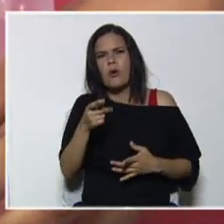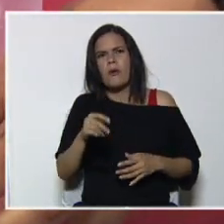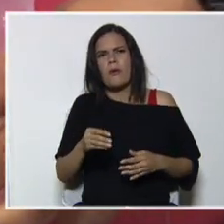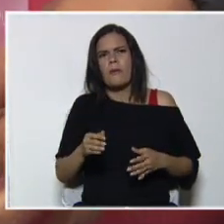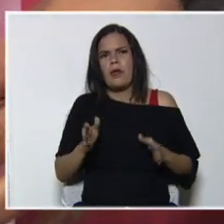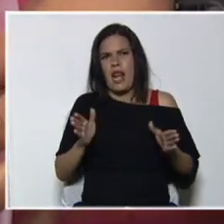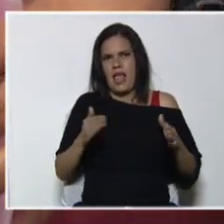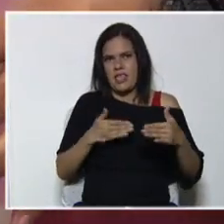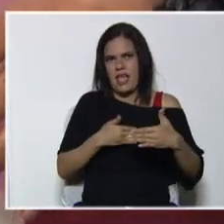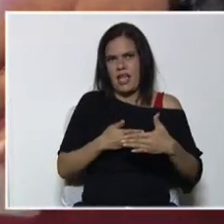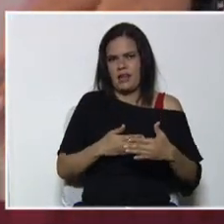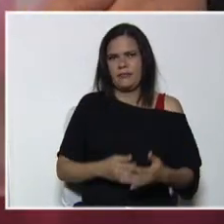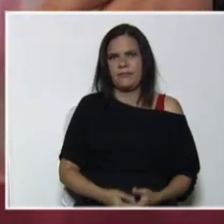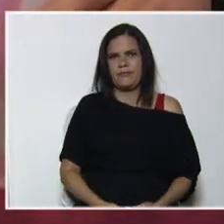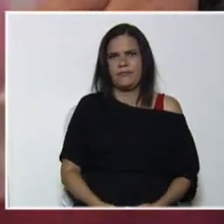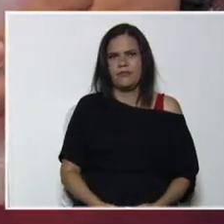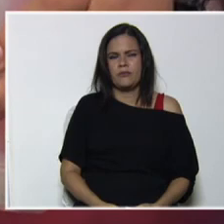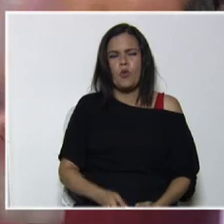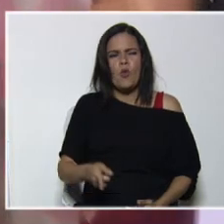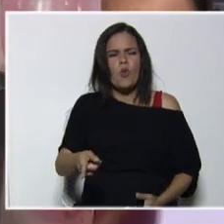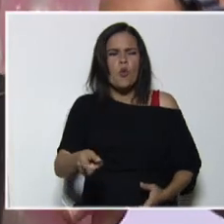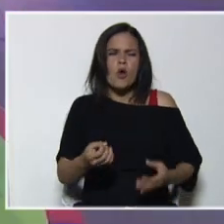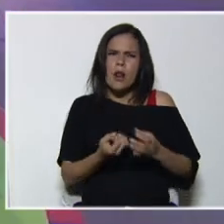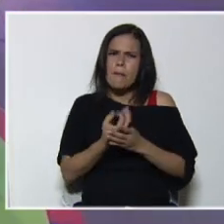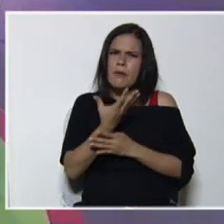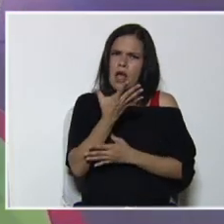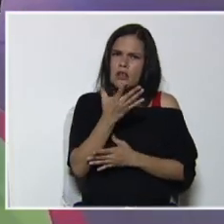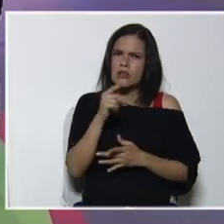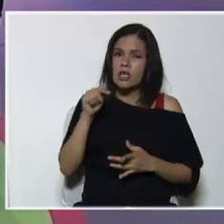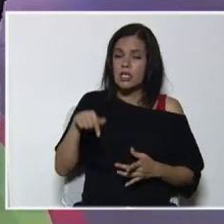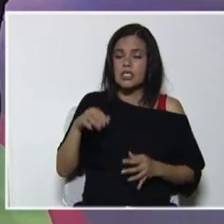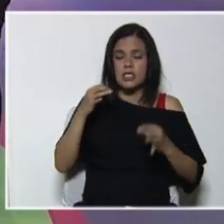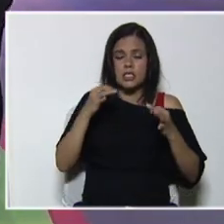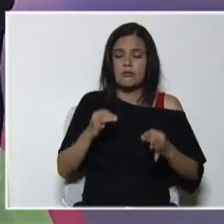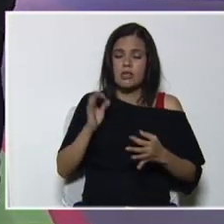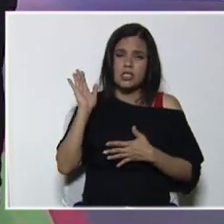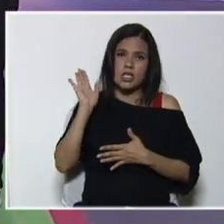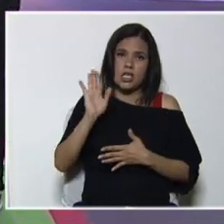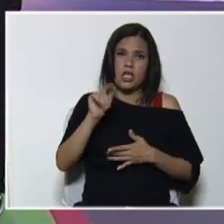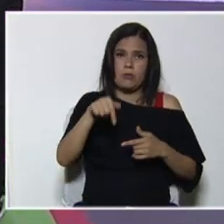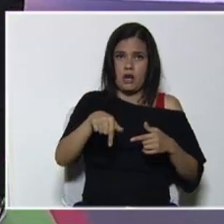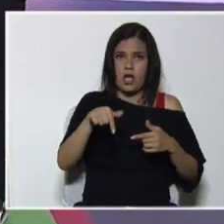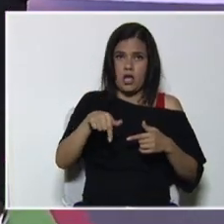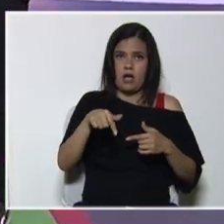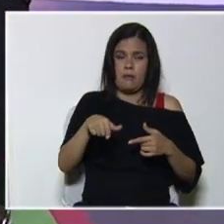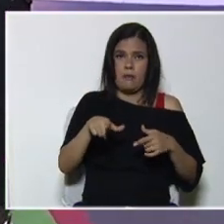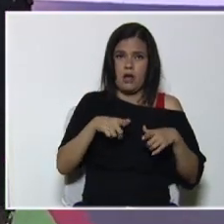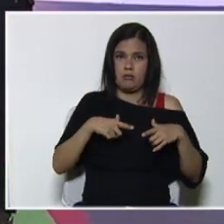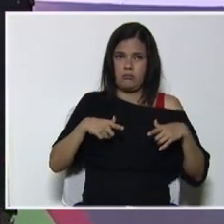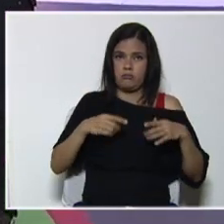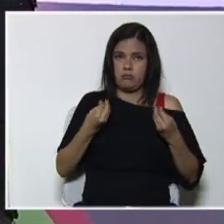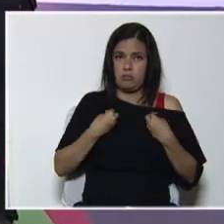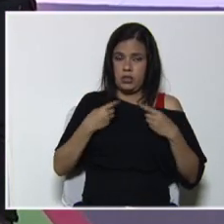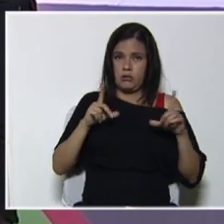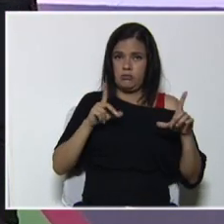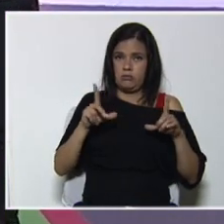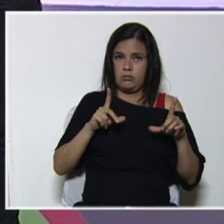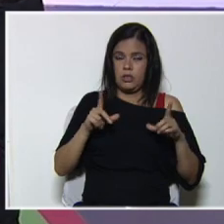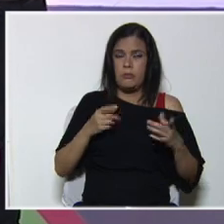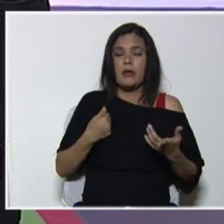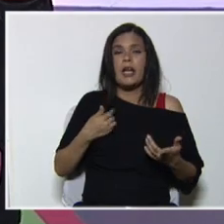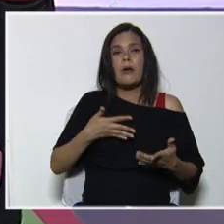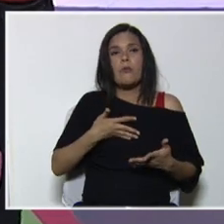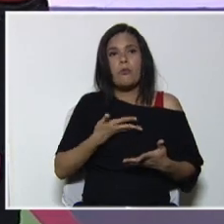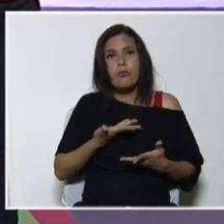Una planta que desde un inicio se ha traído para acá, para el programa. Para que esta planta se pueda mantener